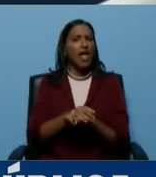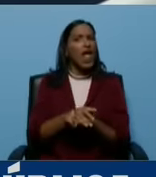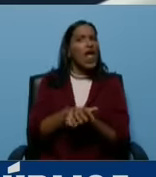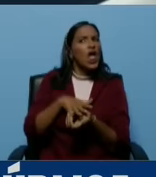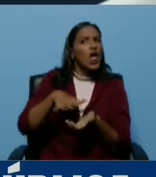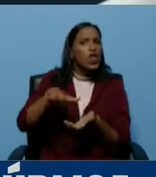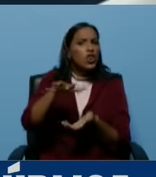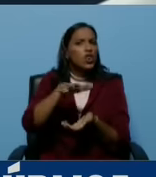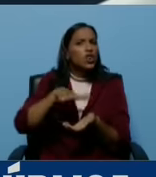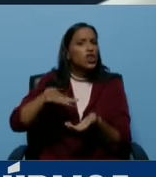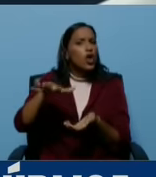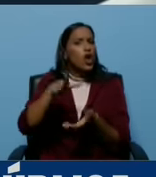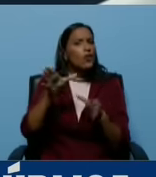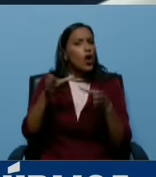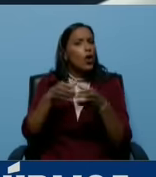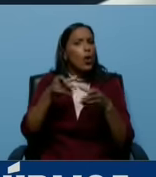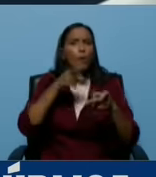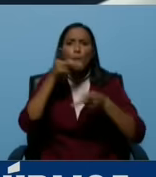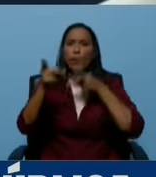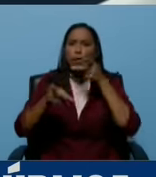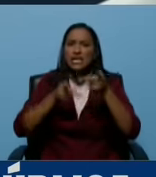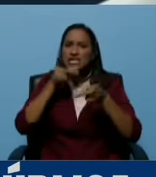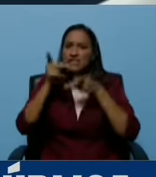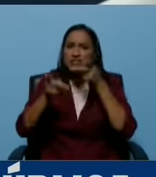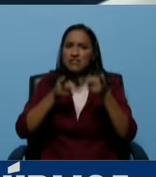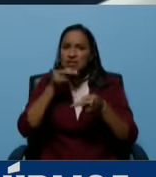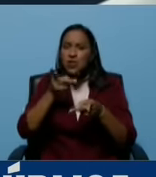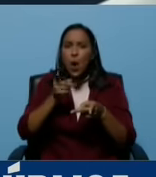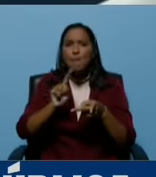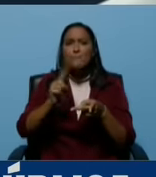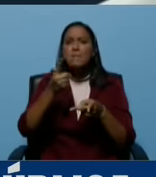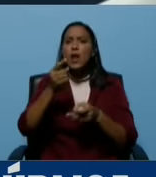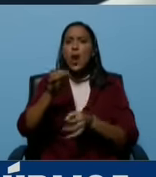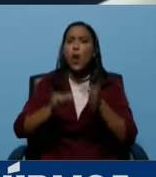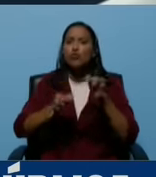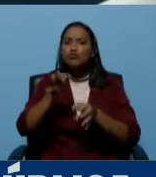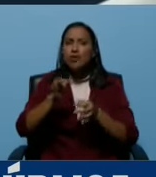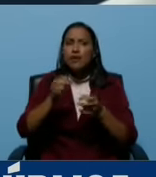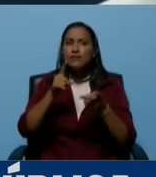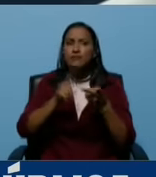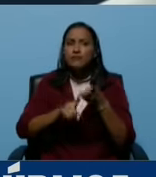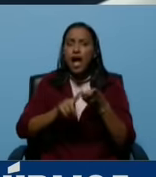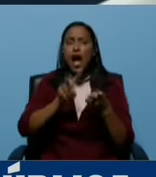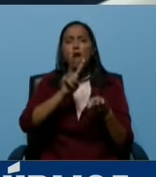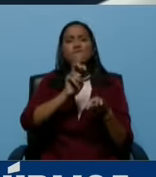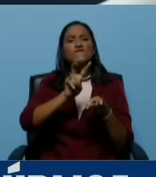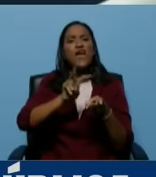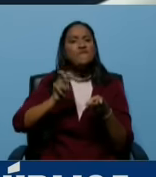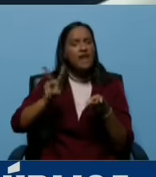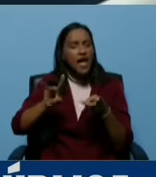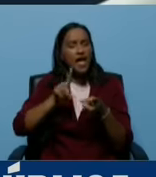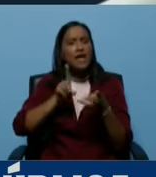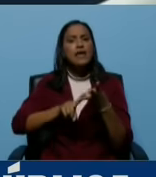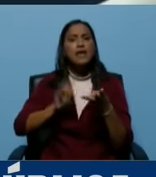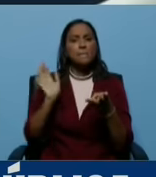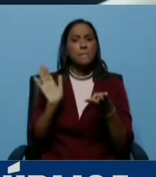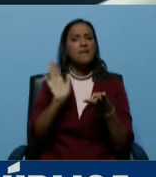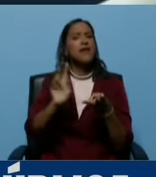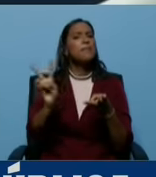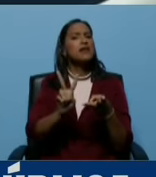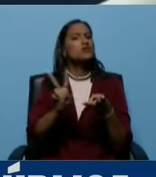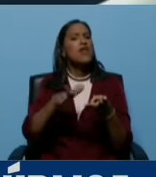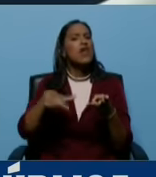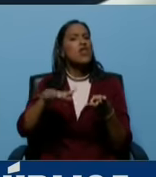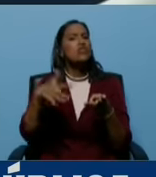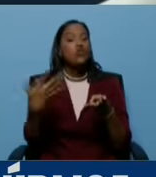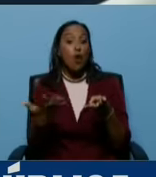el Partido Voluntad Popular y Primero Justicia? Y ahora 20 Venezuela. De una secta satánica llamada